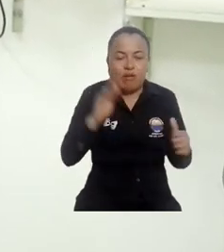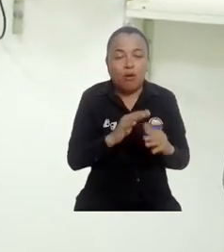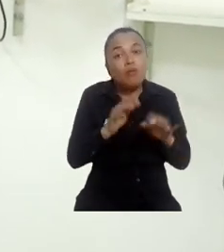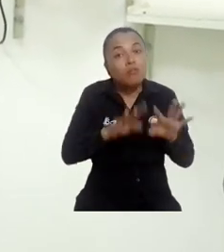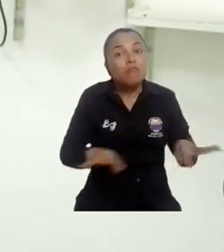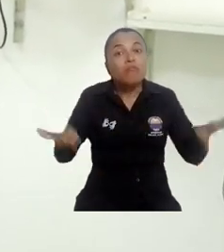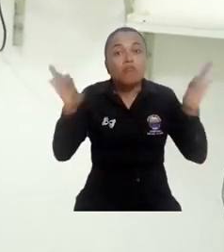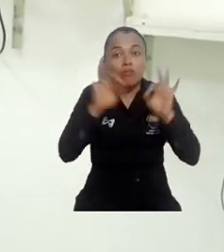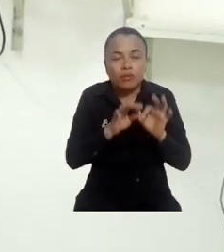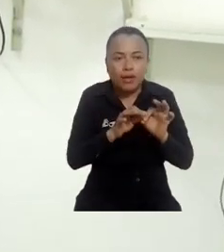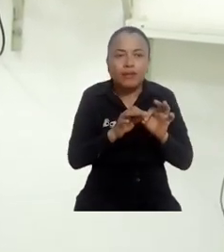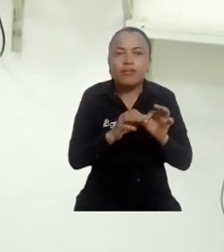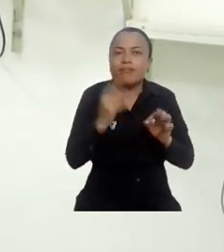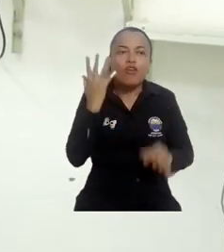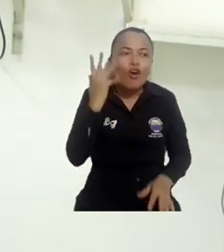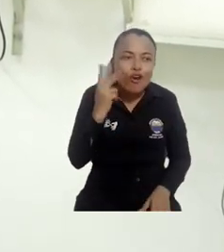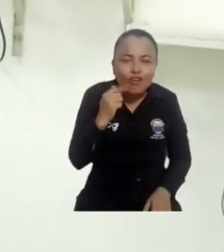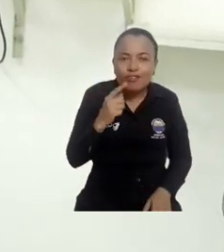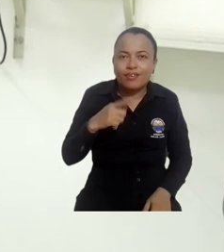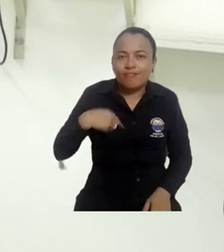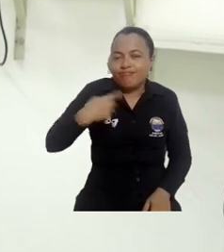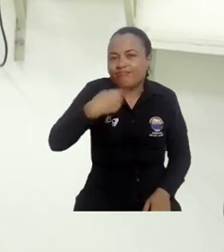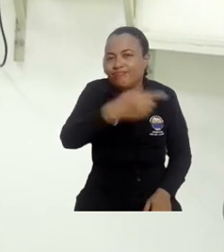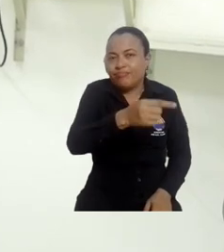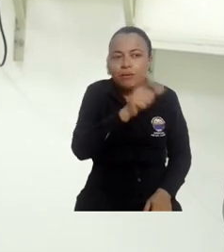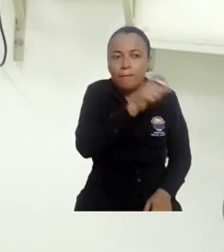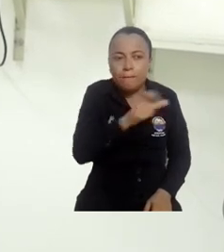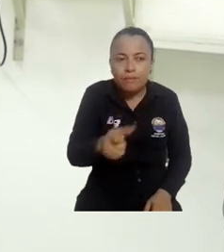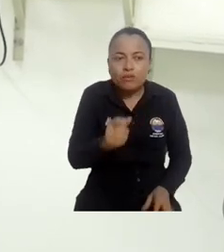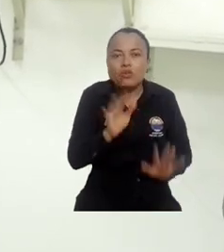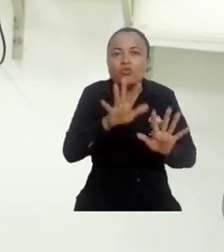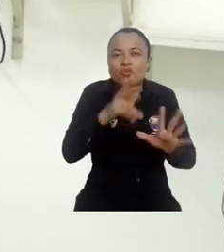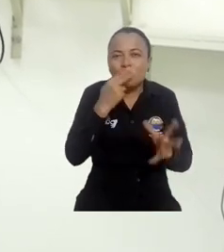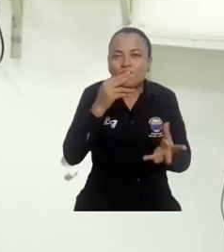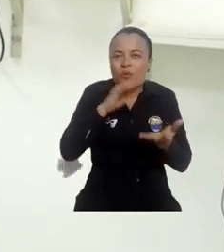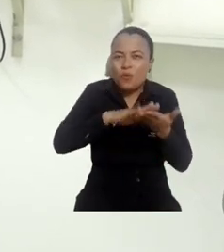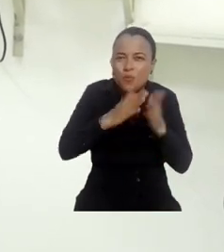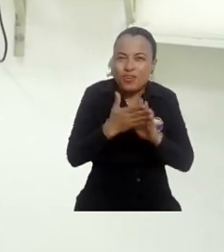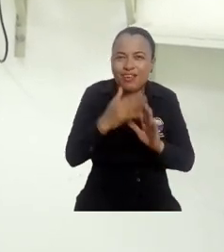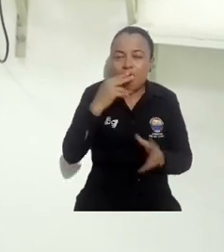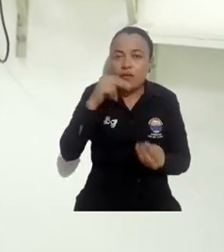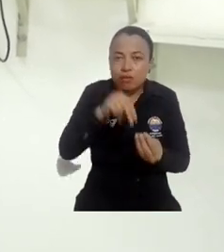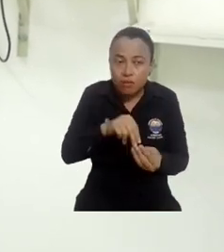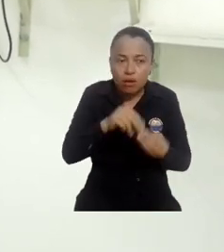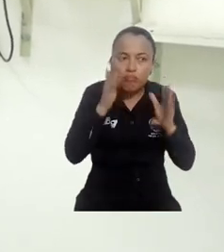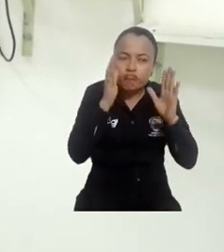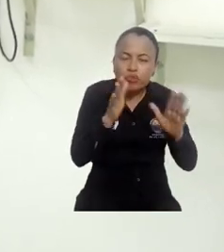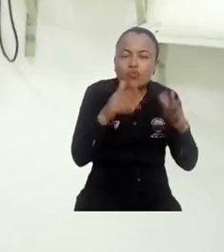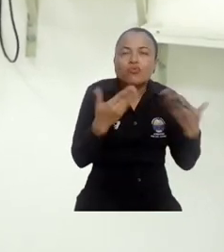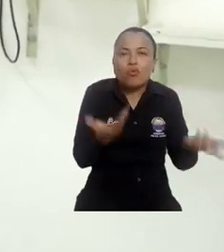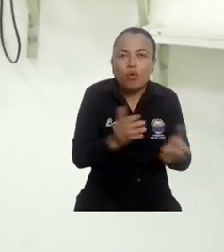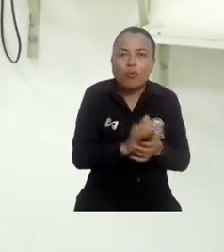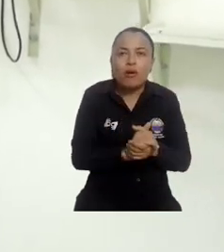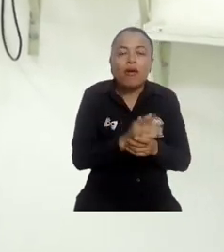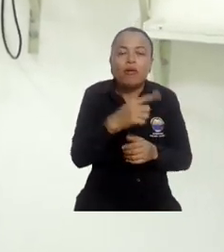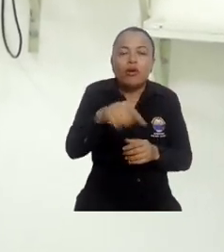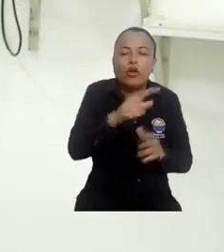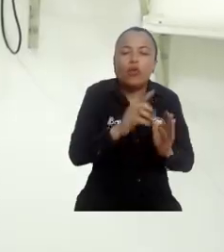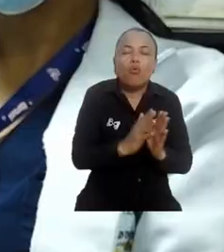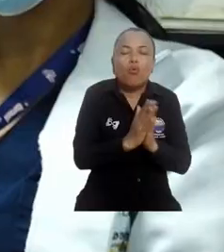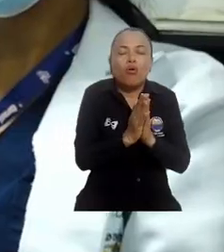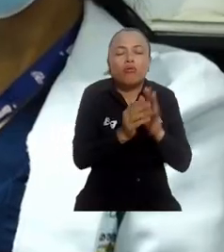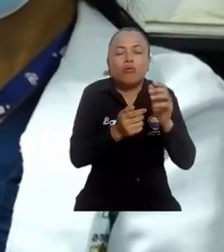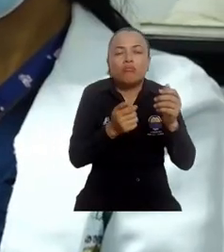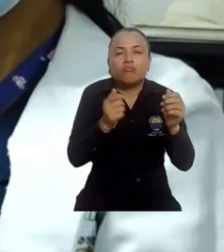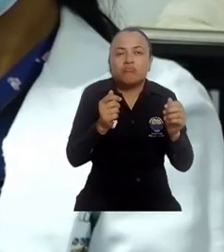muy importante aplicarlas en el día a día cuando vayamos a atender a personas que hagan parte de estas comunidades. Hay prácticas como por ejemplo la